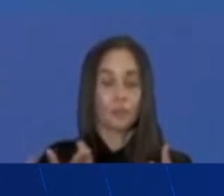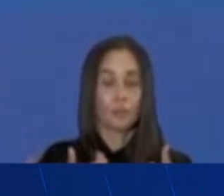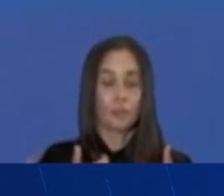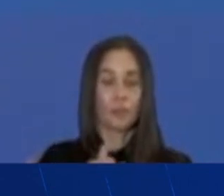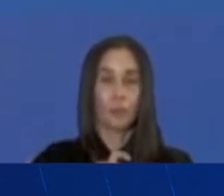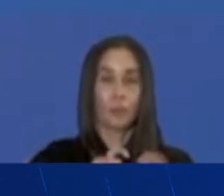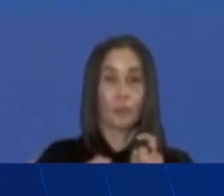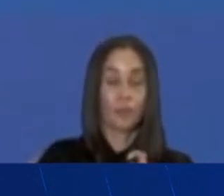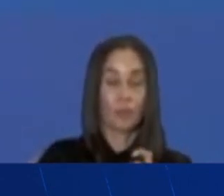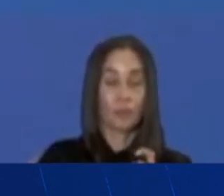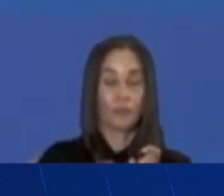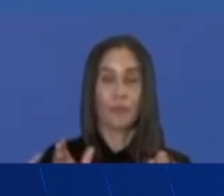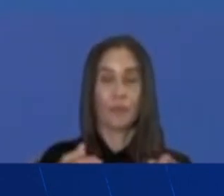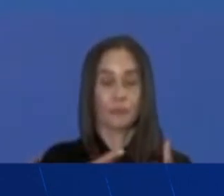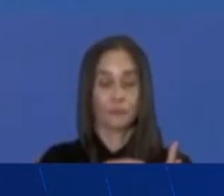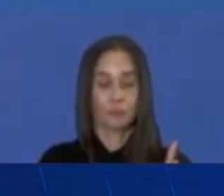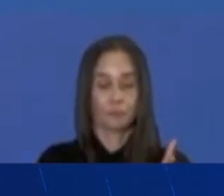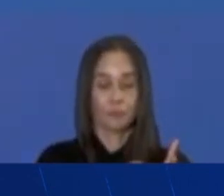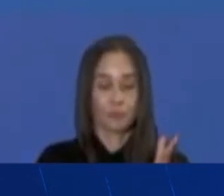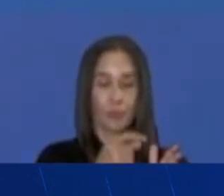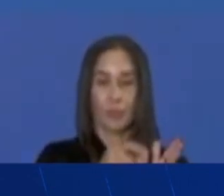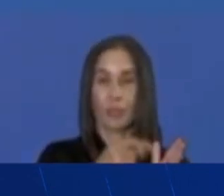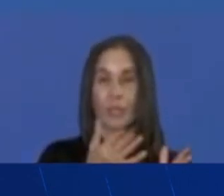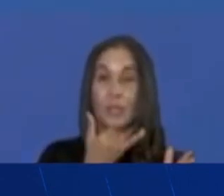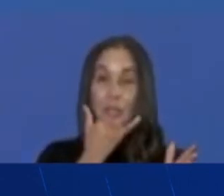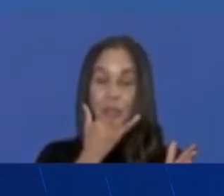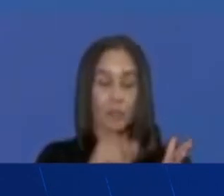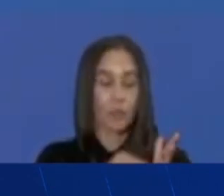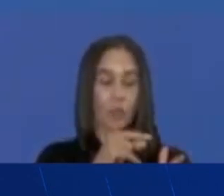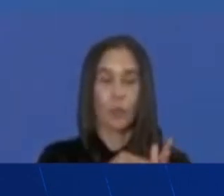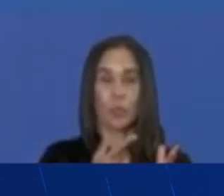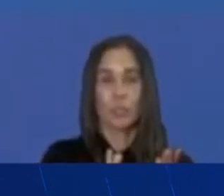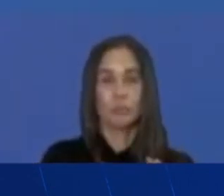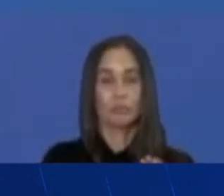imperfecciones, independientemente también de diferencias